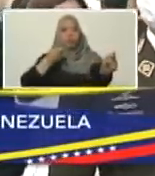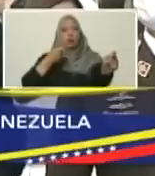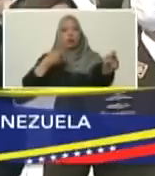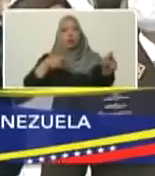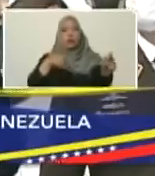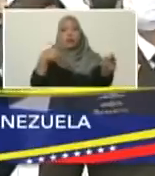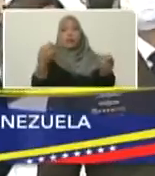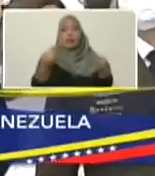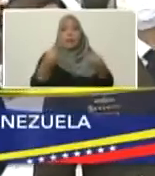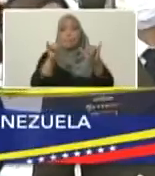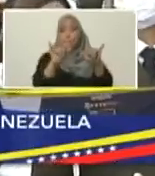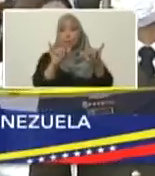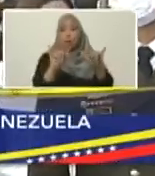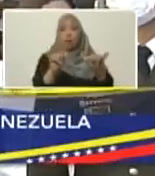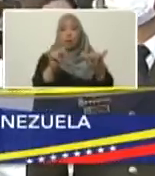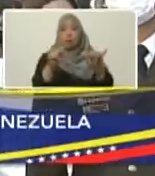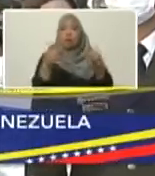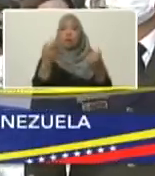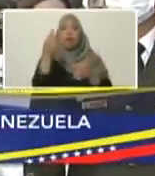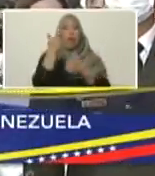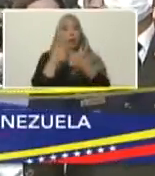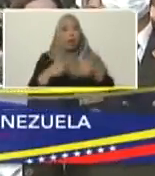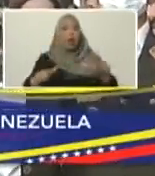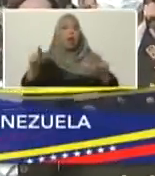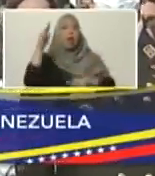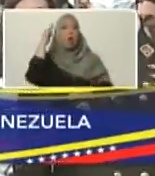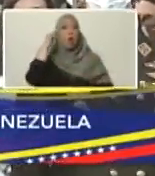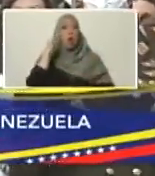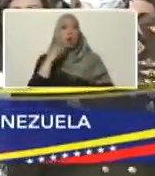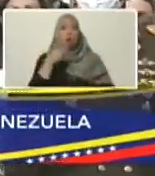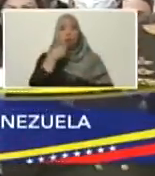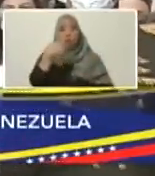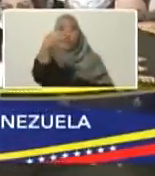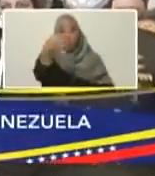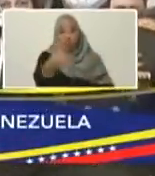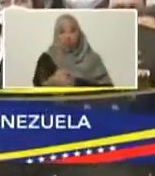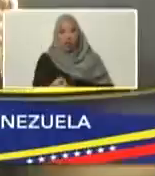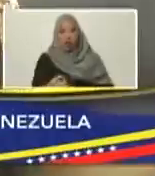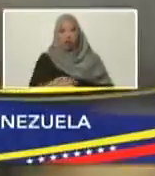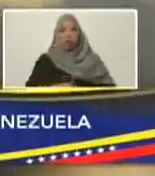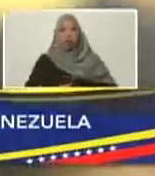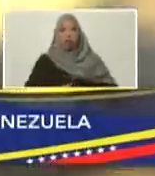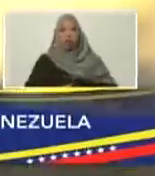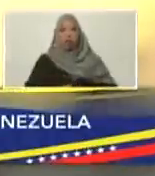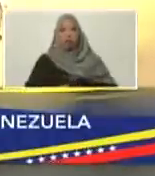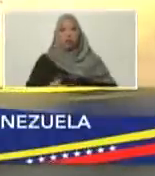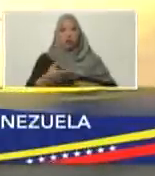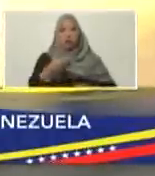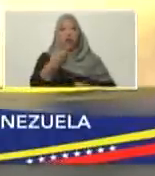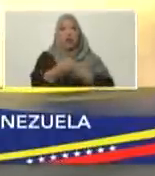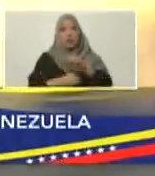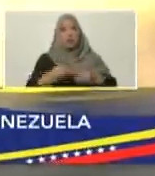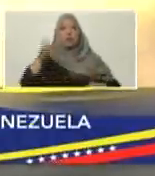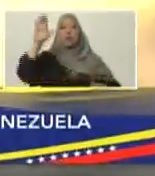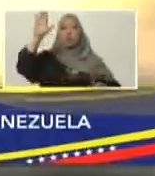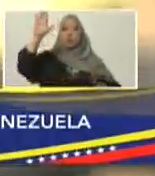centenaria original del libertador Simón Bolívar a la toma del